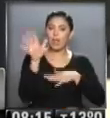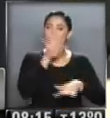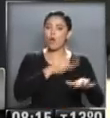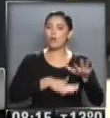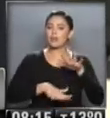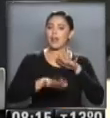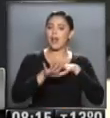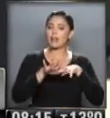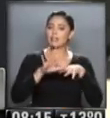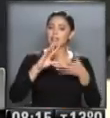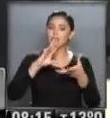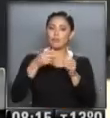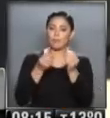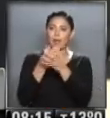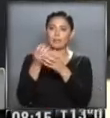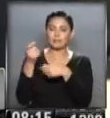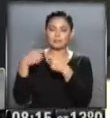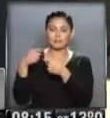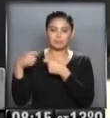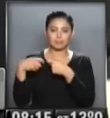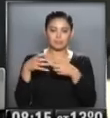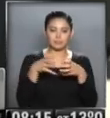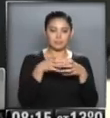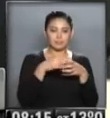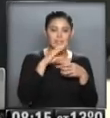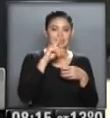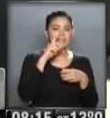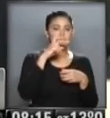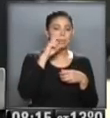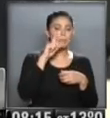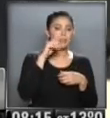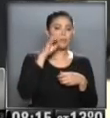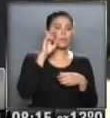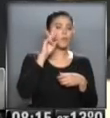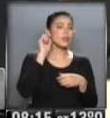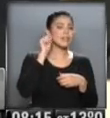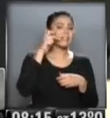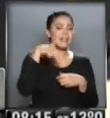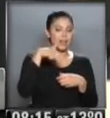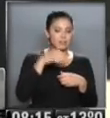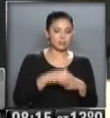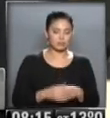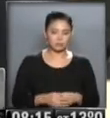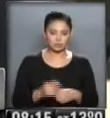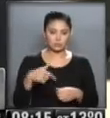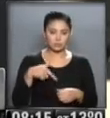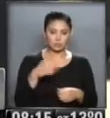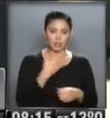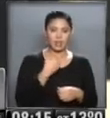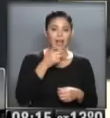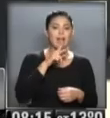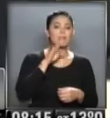esta estas estructuras financieras era GP Morgan en Argentina JP Morgan de la cual hernan arbizu era uno de sus